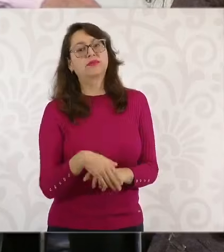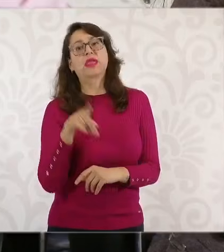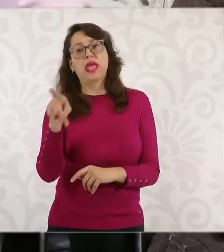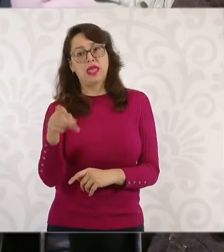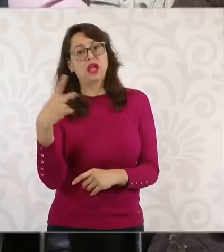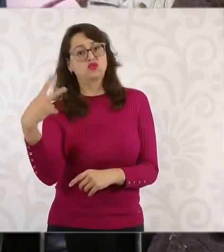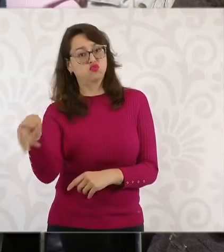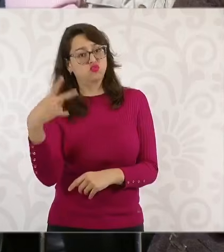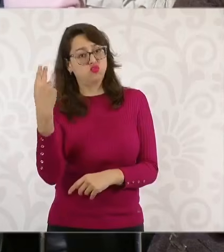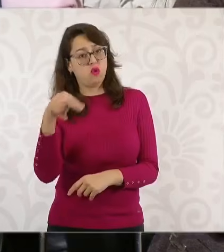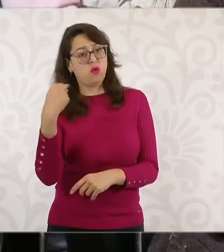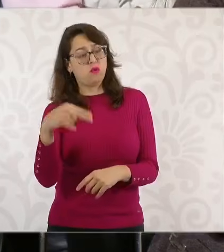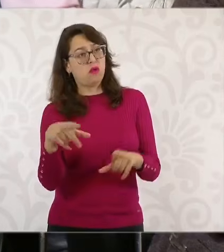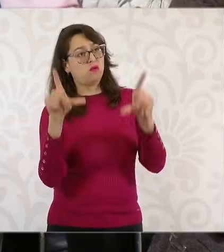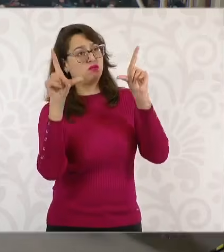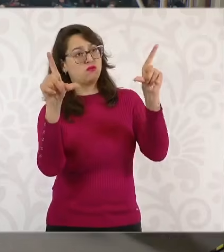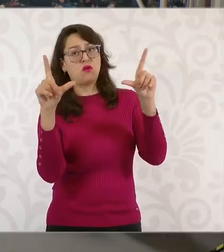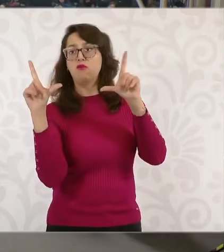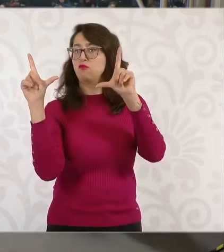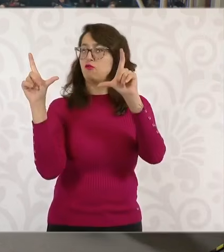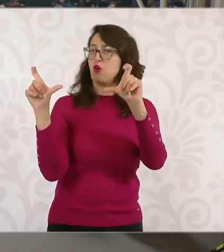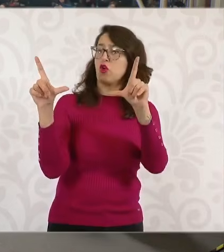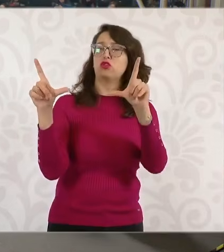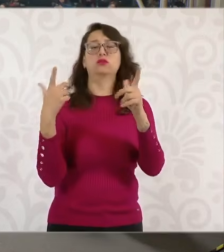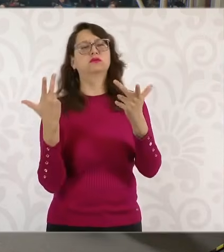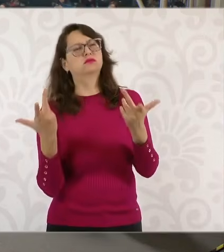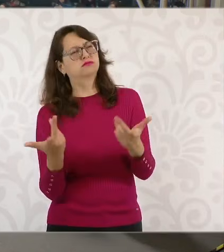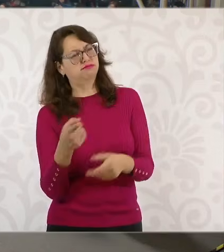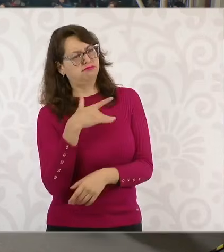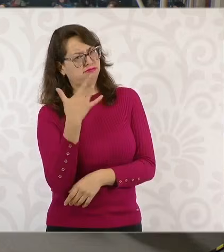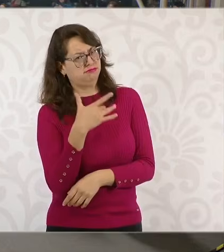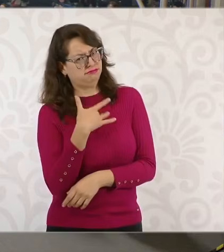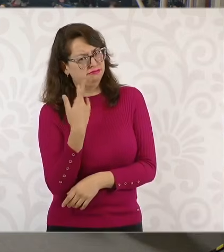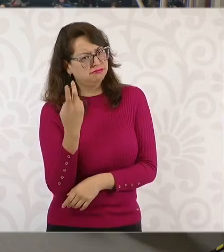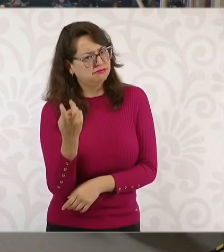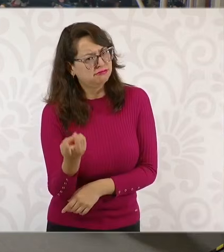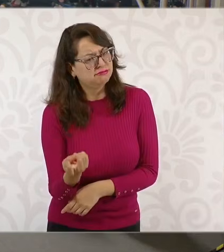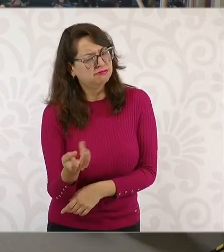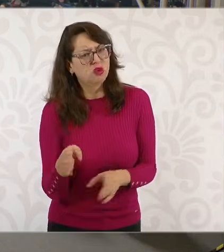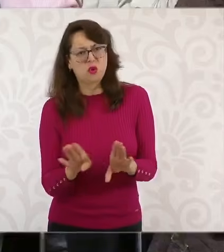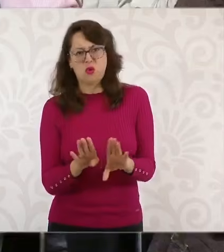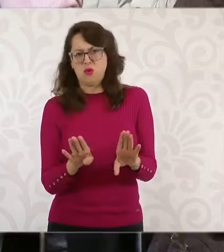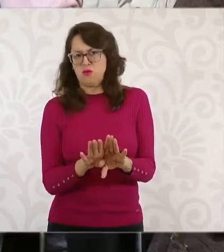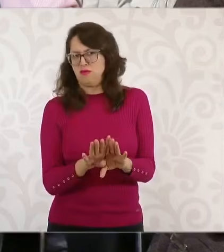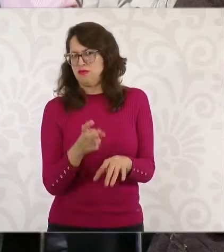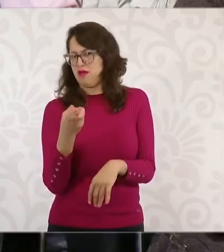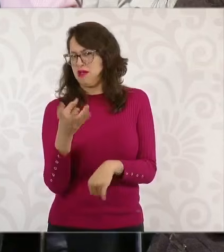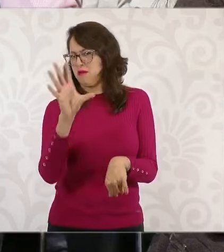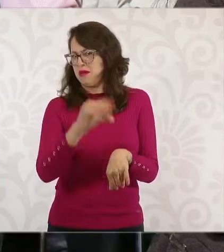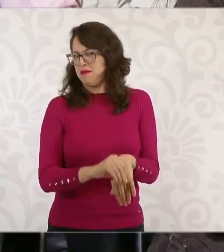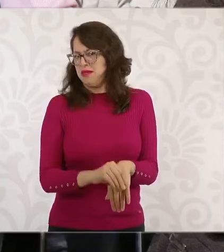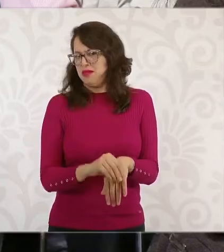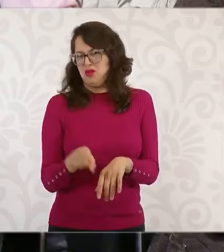placa, hasta posó para la foto. Su opinión acerca de esta situación, si fue autorizado de